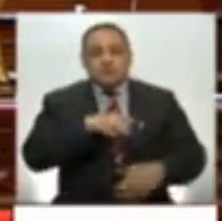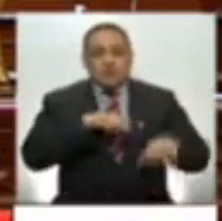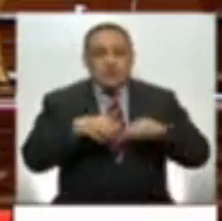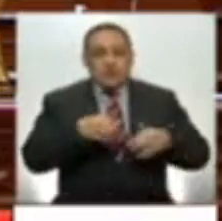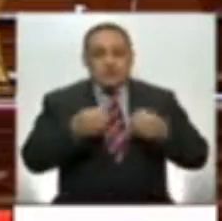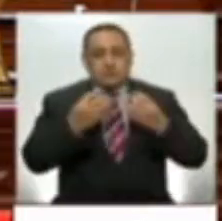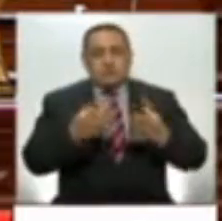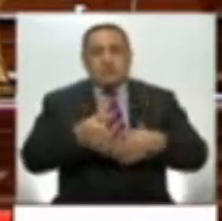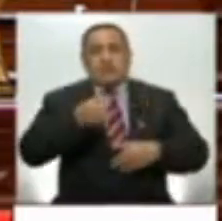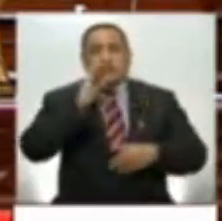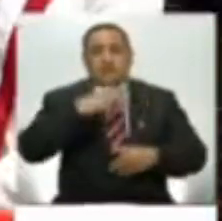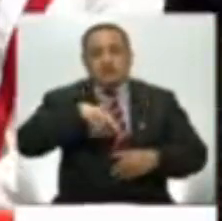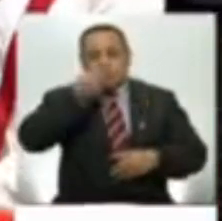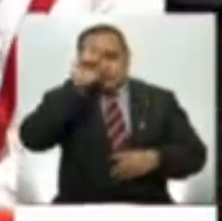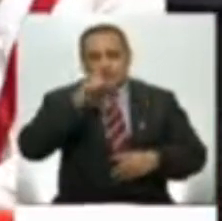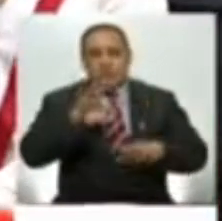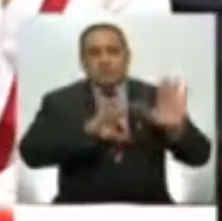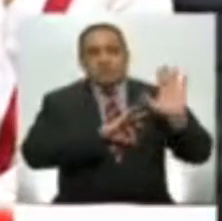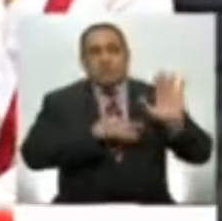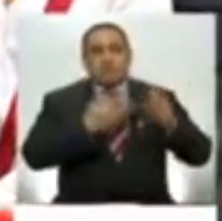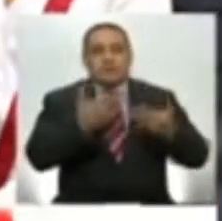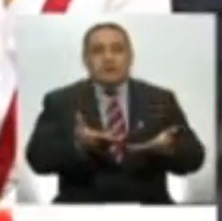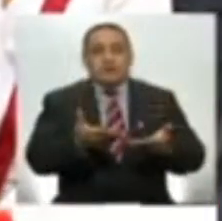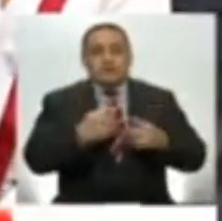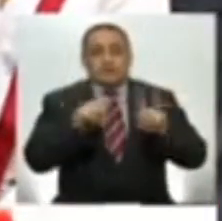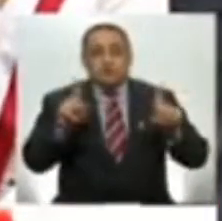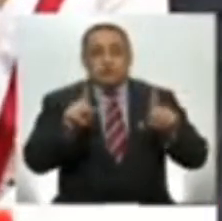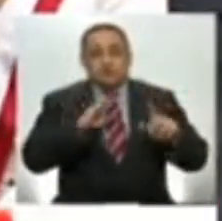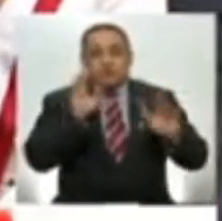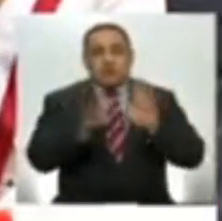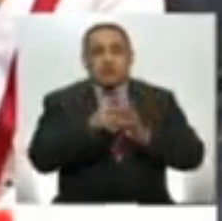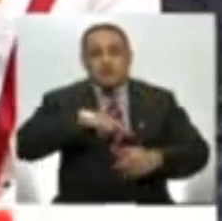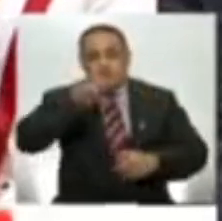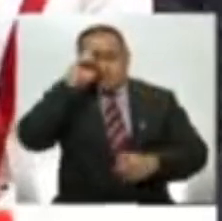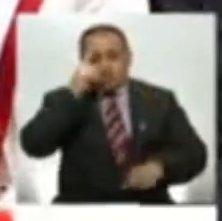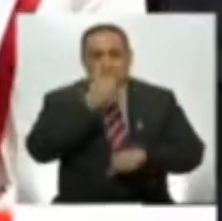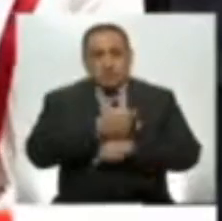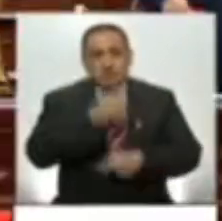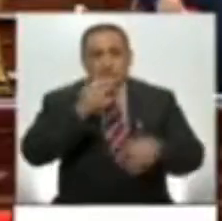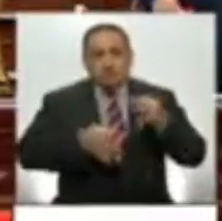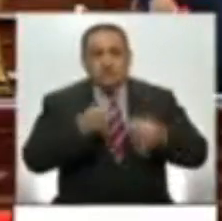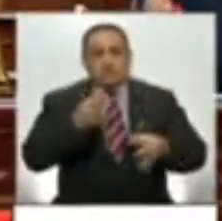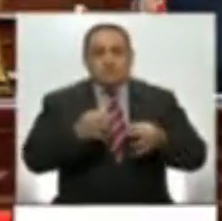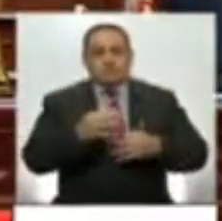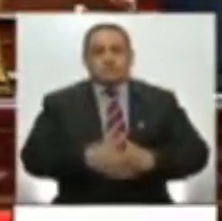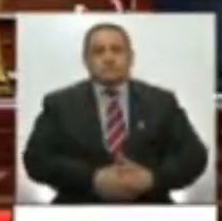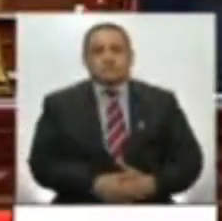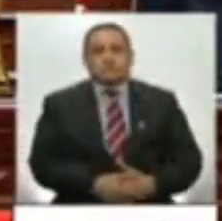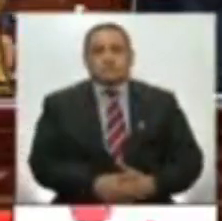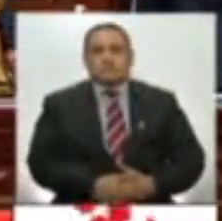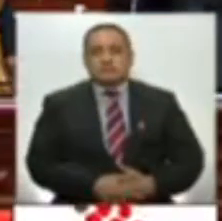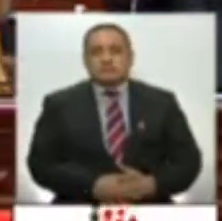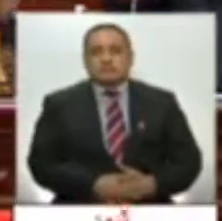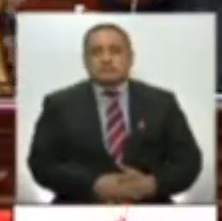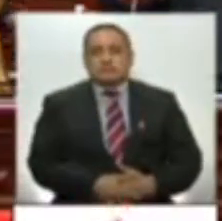hace, que Dios y la patria la premien, sino que él y la nación se lo demanden.